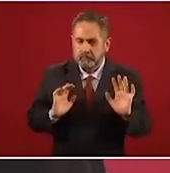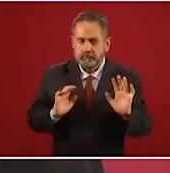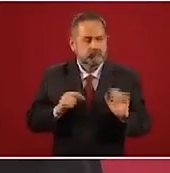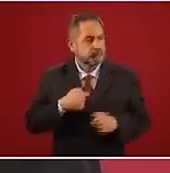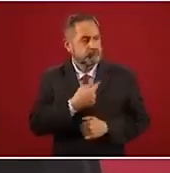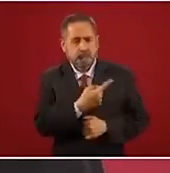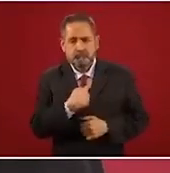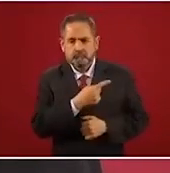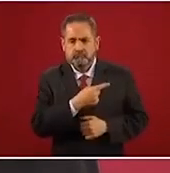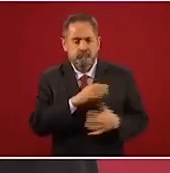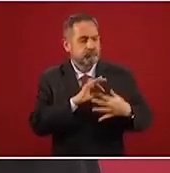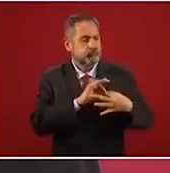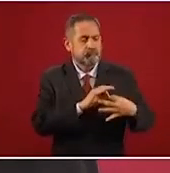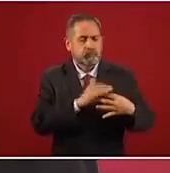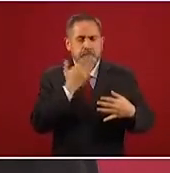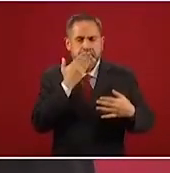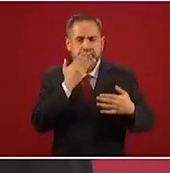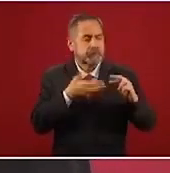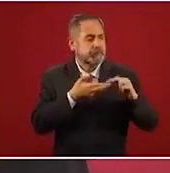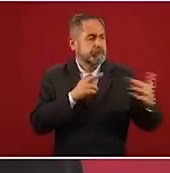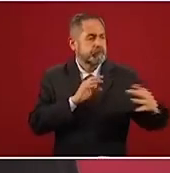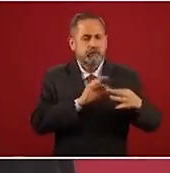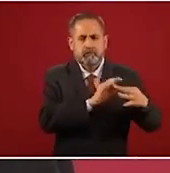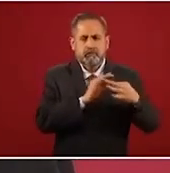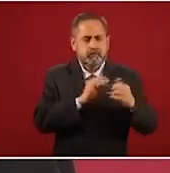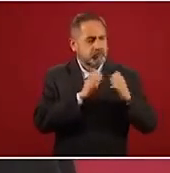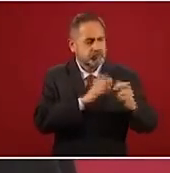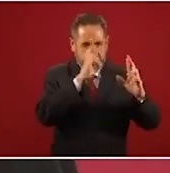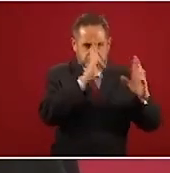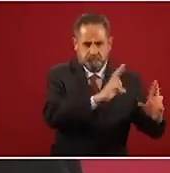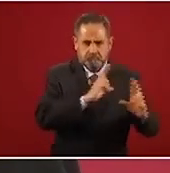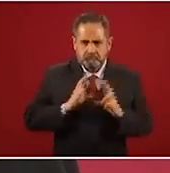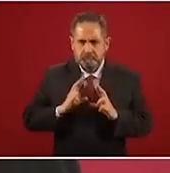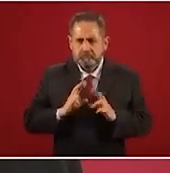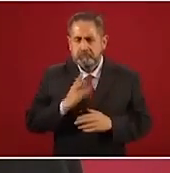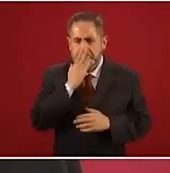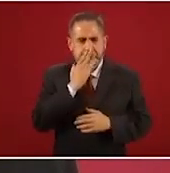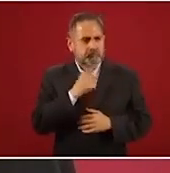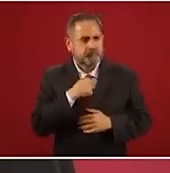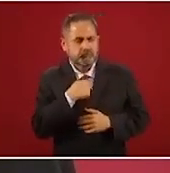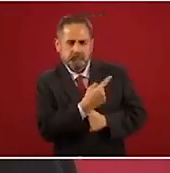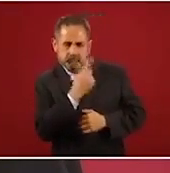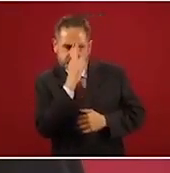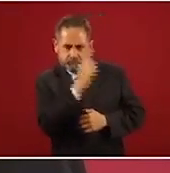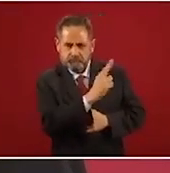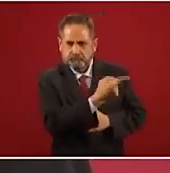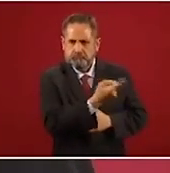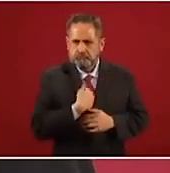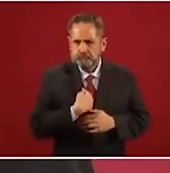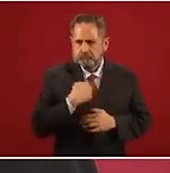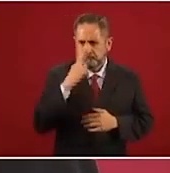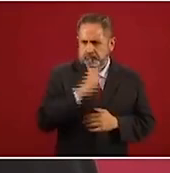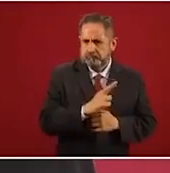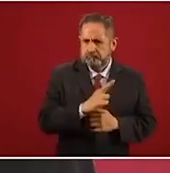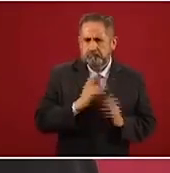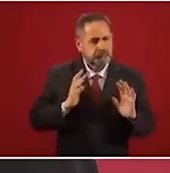hemos logrado una relación respetuosa, de respeto mutuo, en asuntos que